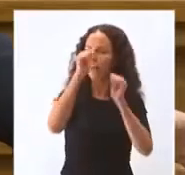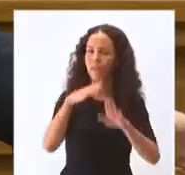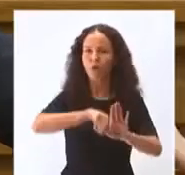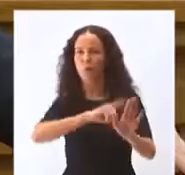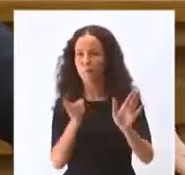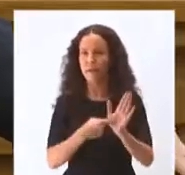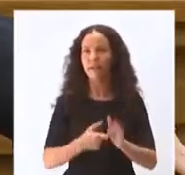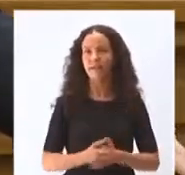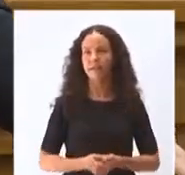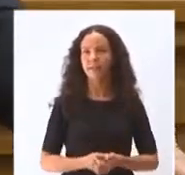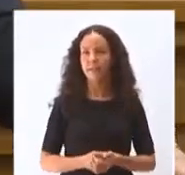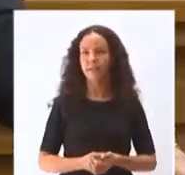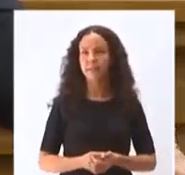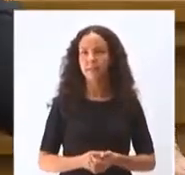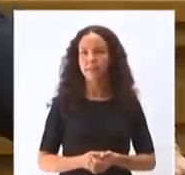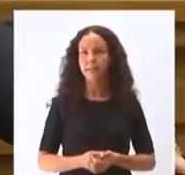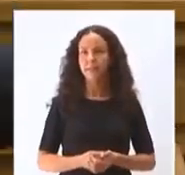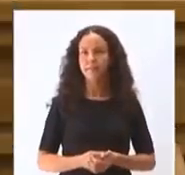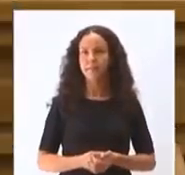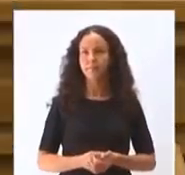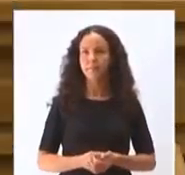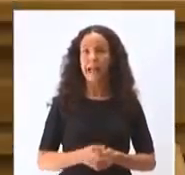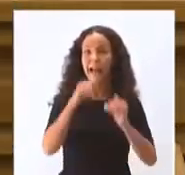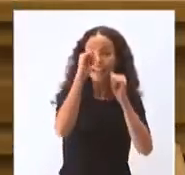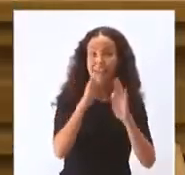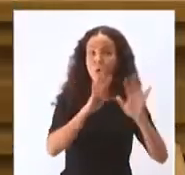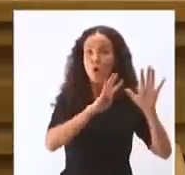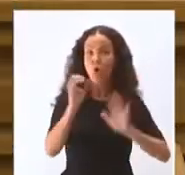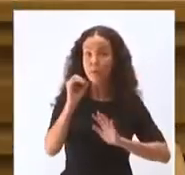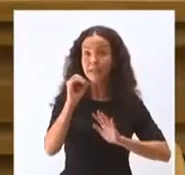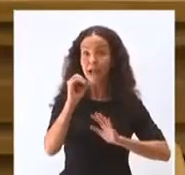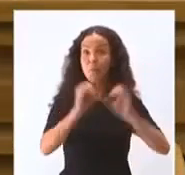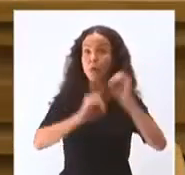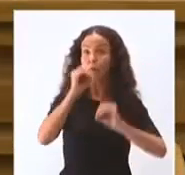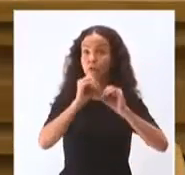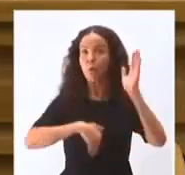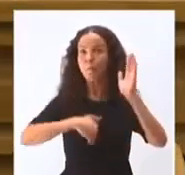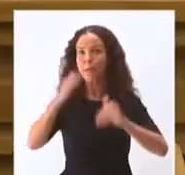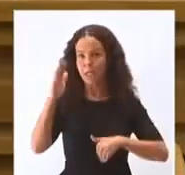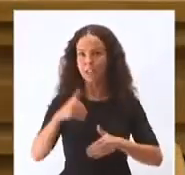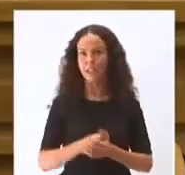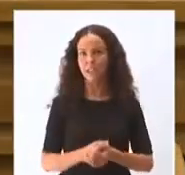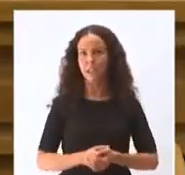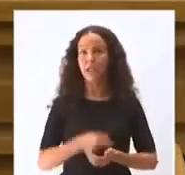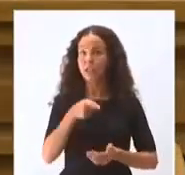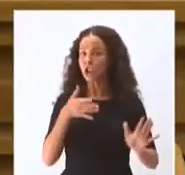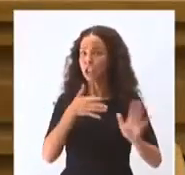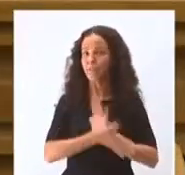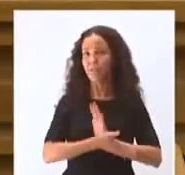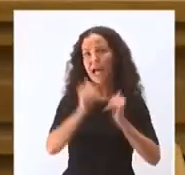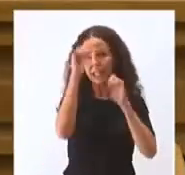cuándo atendemos a más del 90 lo que técnicamente se entiende por plena atención o